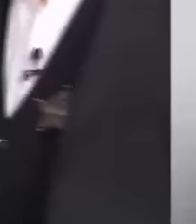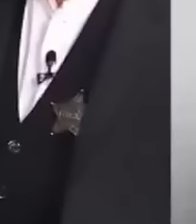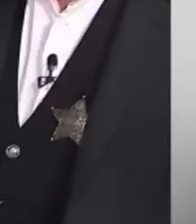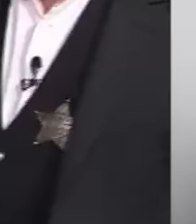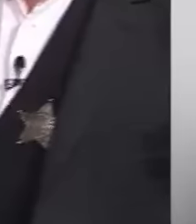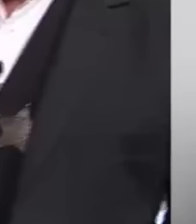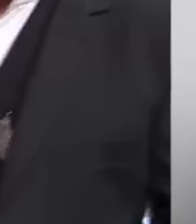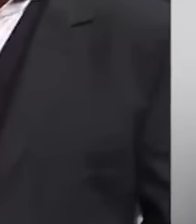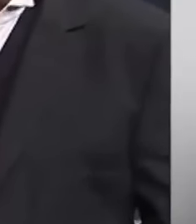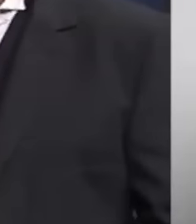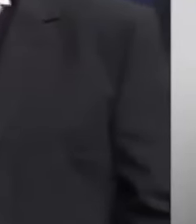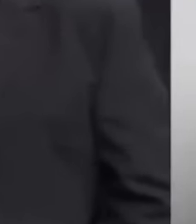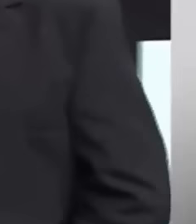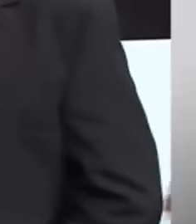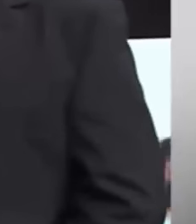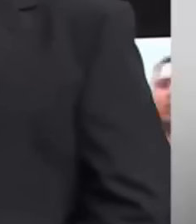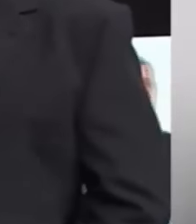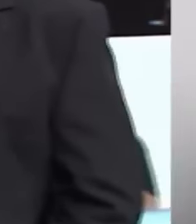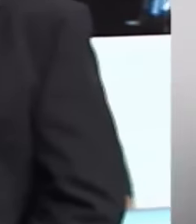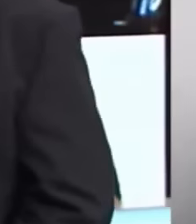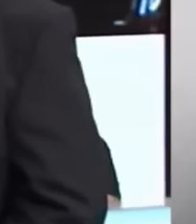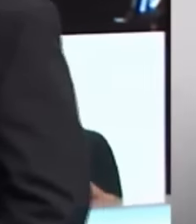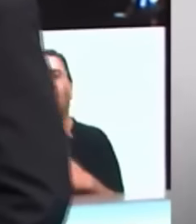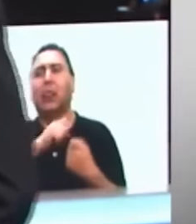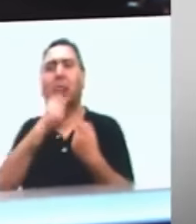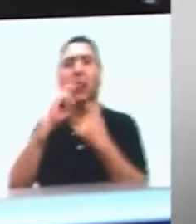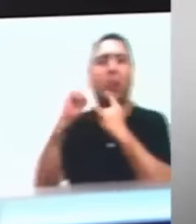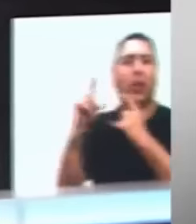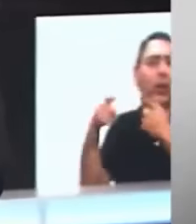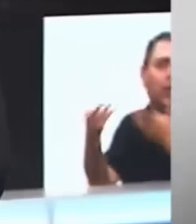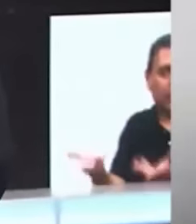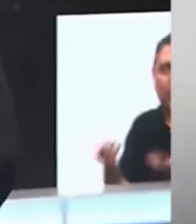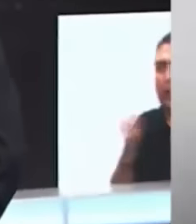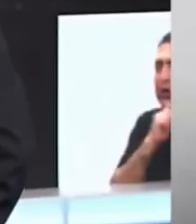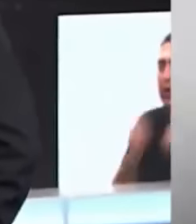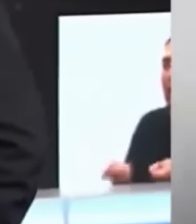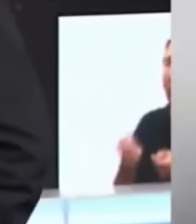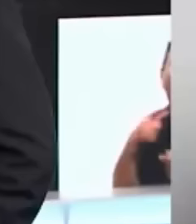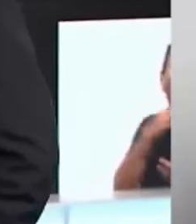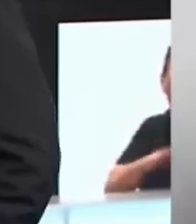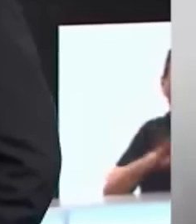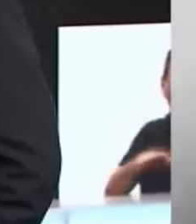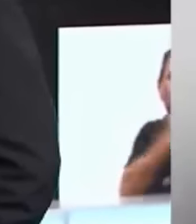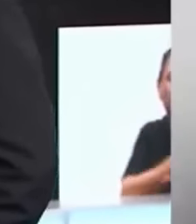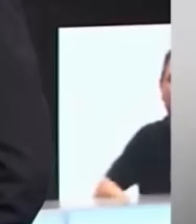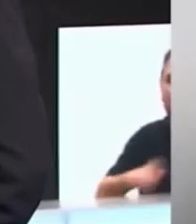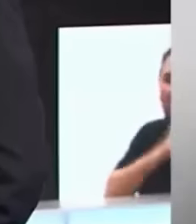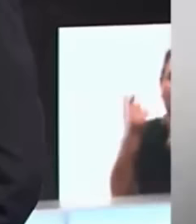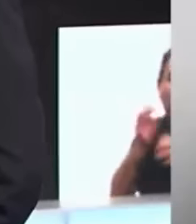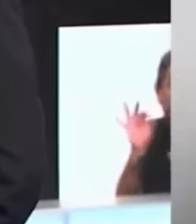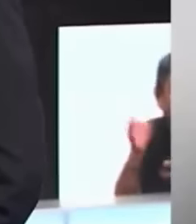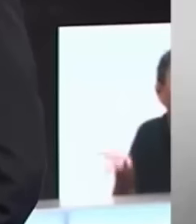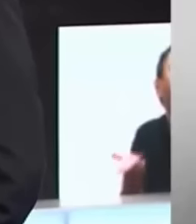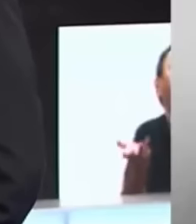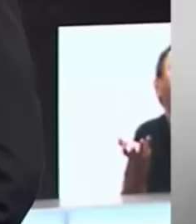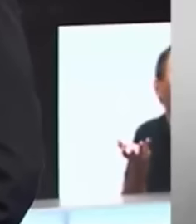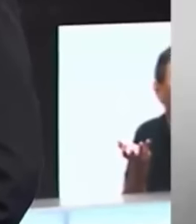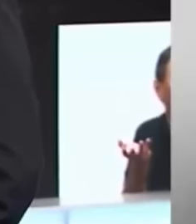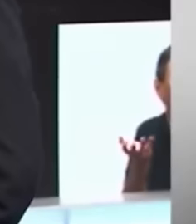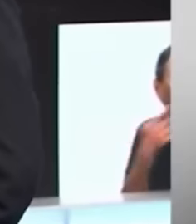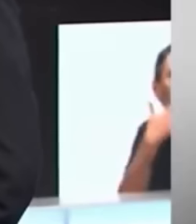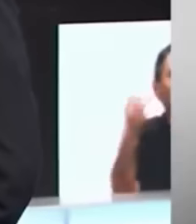quisiste jamás salvarte solo. Porque no hay salvación, decía, bueno, si no es con todos. Pero paren, una cosa es salvarse solo y otra